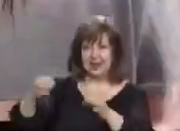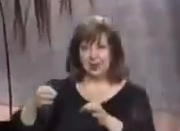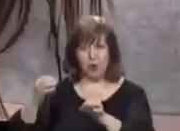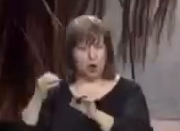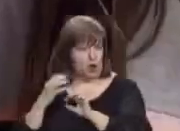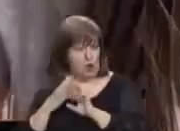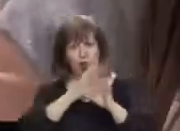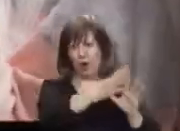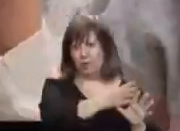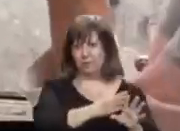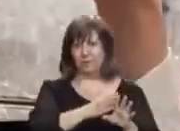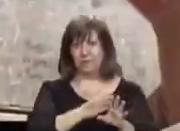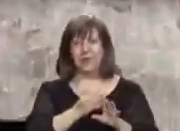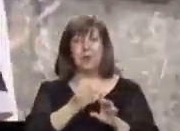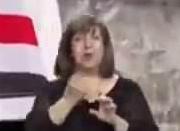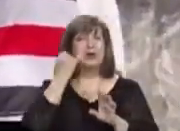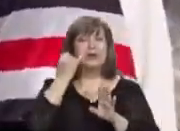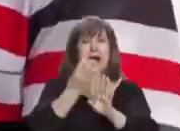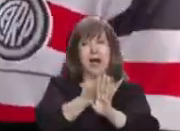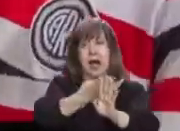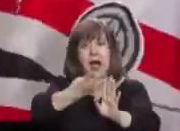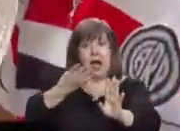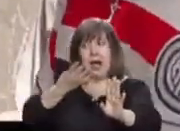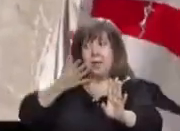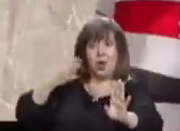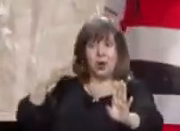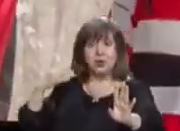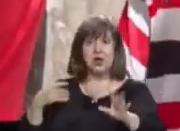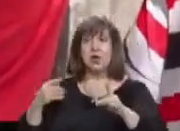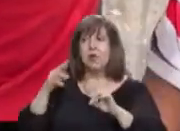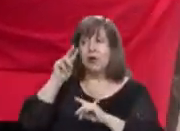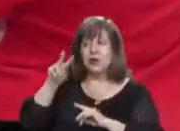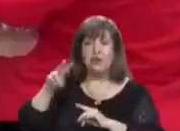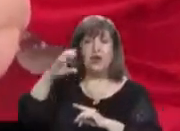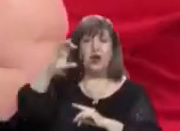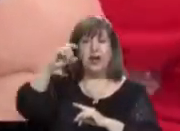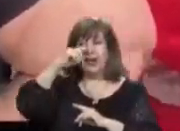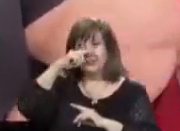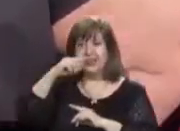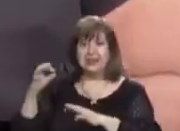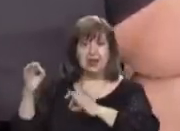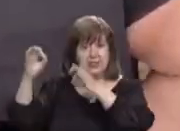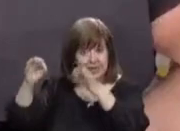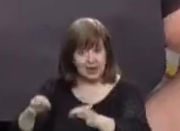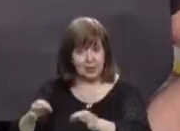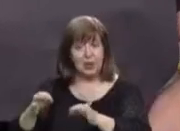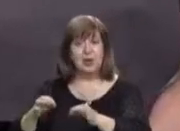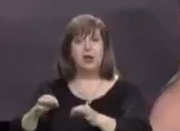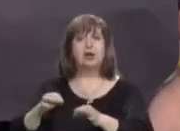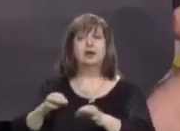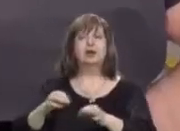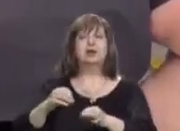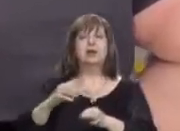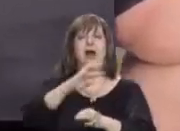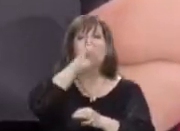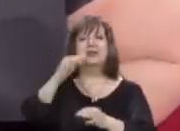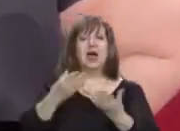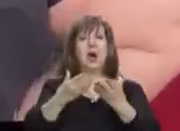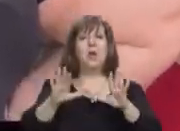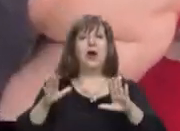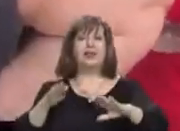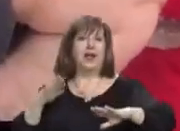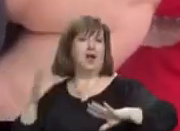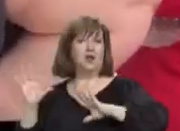e inmediatamente los dejaron ingresar a una gran cantidad de gente. Sí, pasó eso, literal que pasó eso. Vamos a ver si alguien